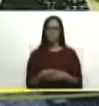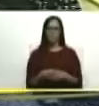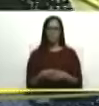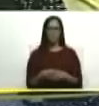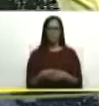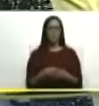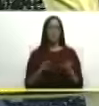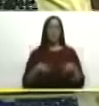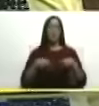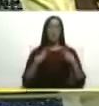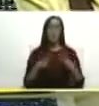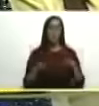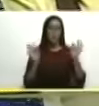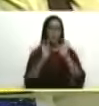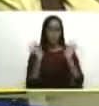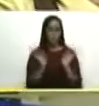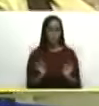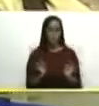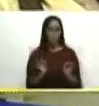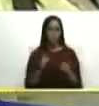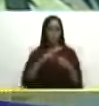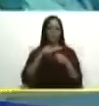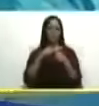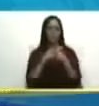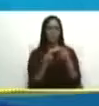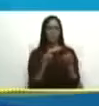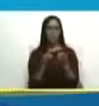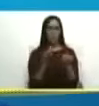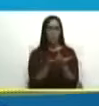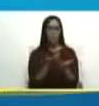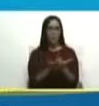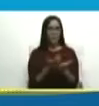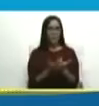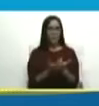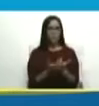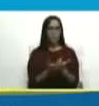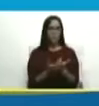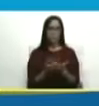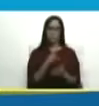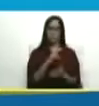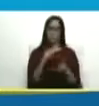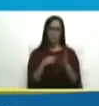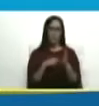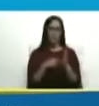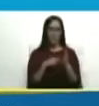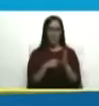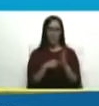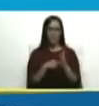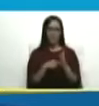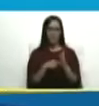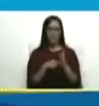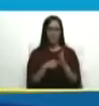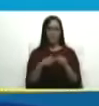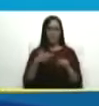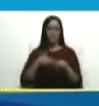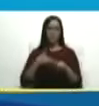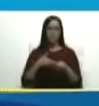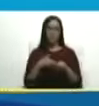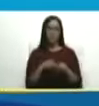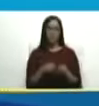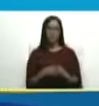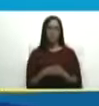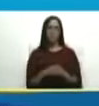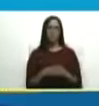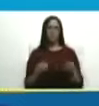Un nuevo modelo, una nueva articulación económica, no dependiente de la renta petrolera. Nos lanzaron